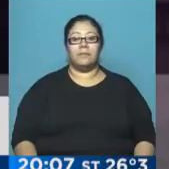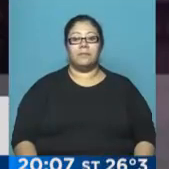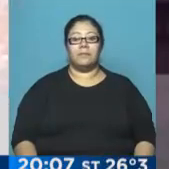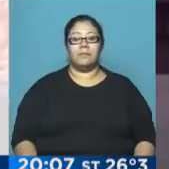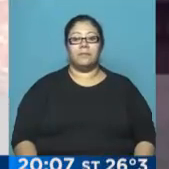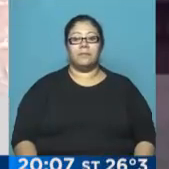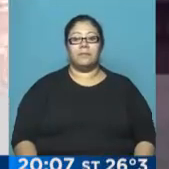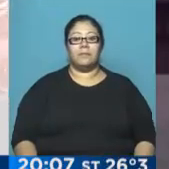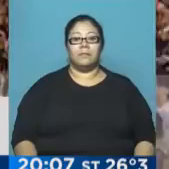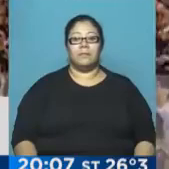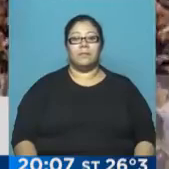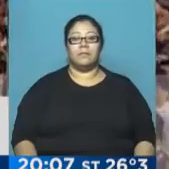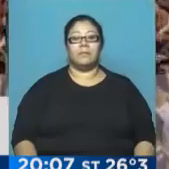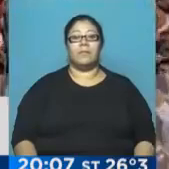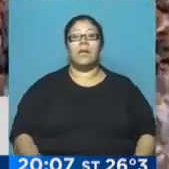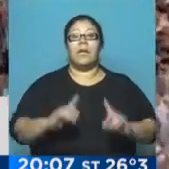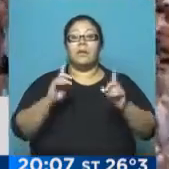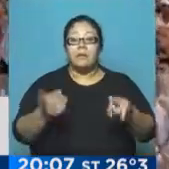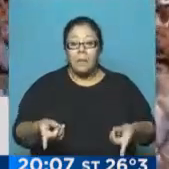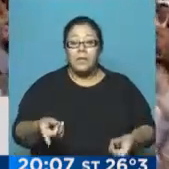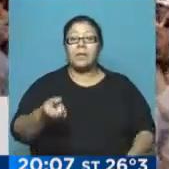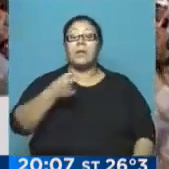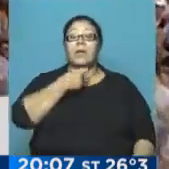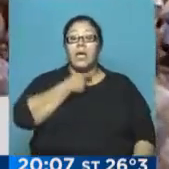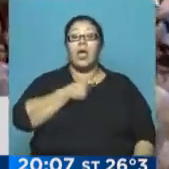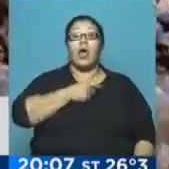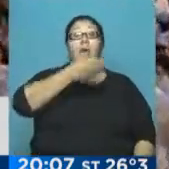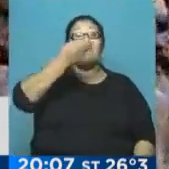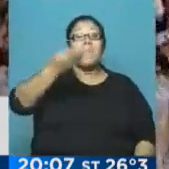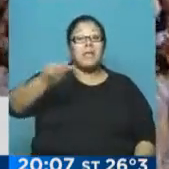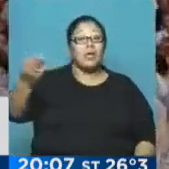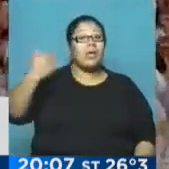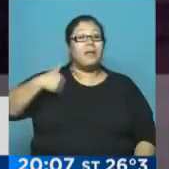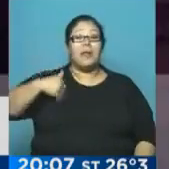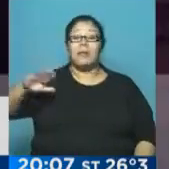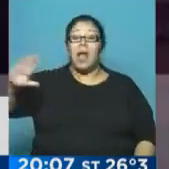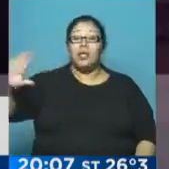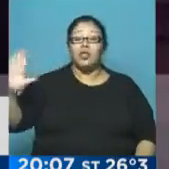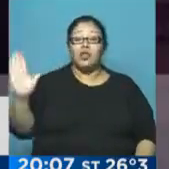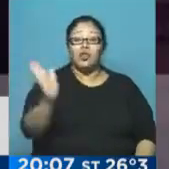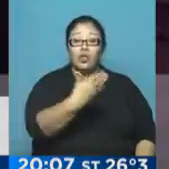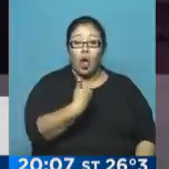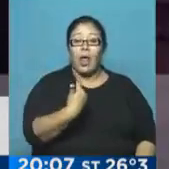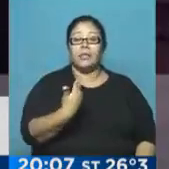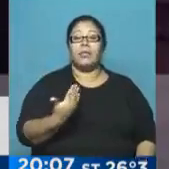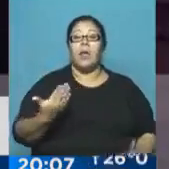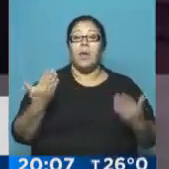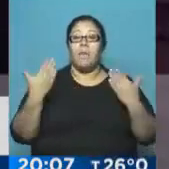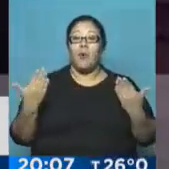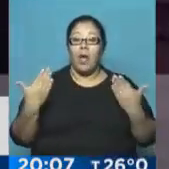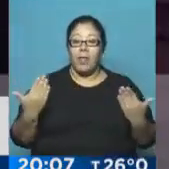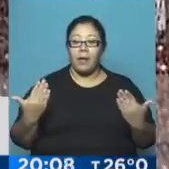Pero además espero que todos los argentinos puedan gozar,